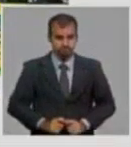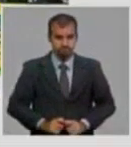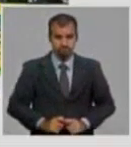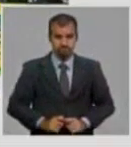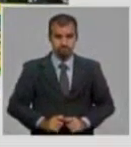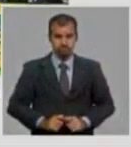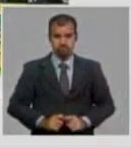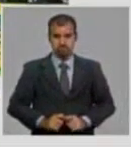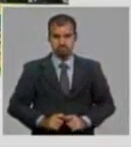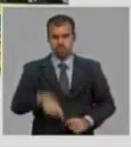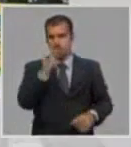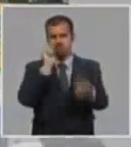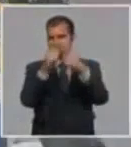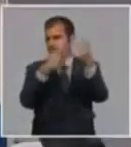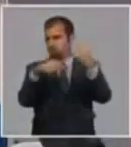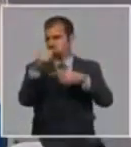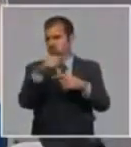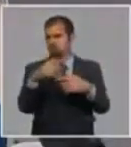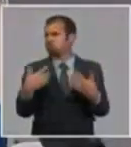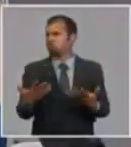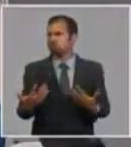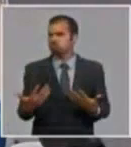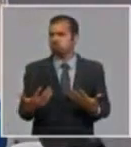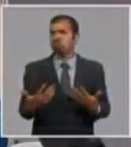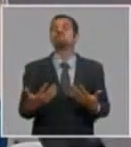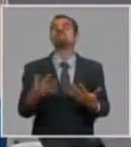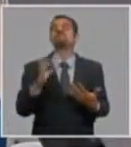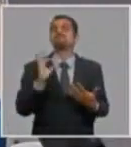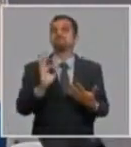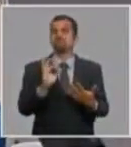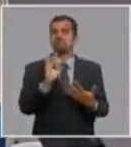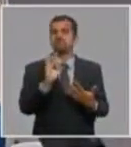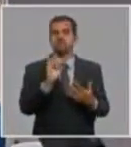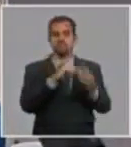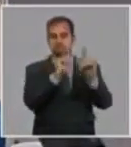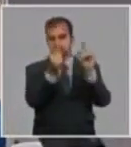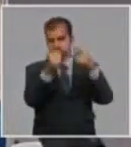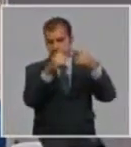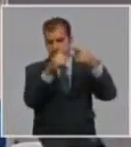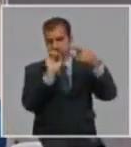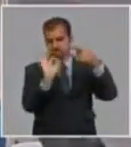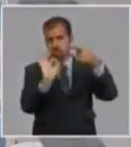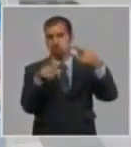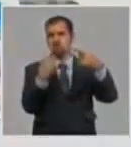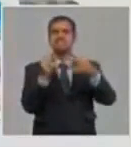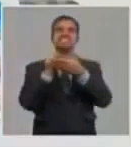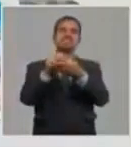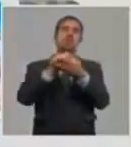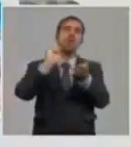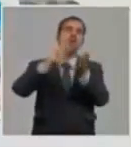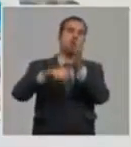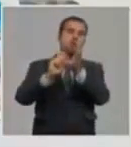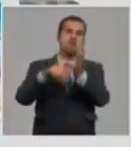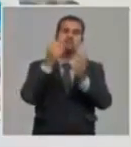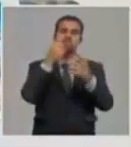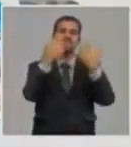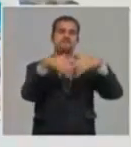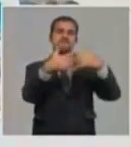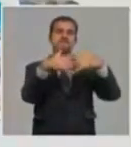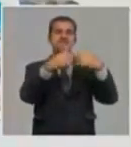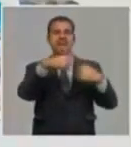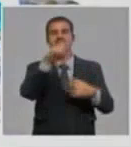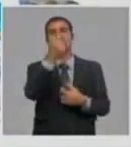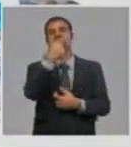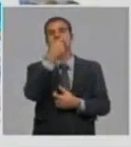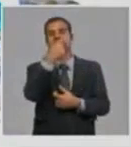Entre las misiones de la empresa, nosotros podemos destacar que se dedica a brindar servicios por contrato para la fabricación de ingredientes